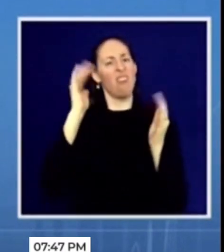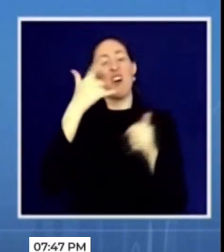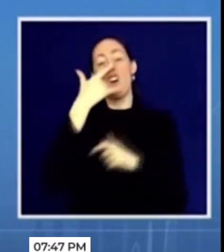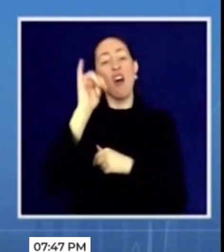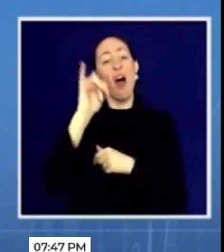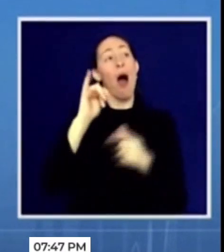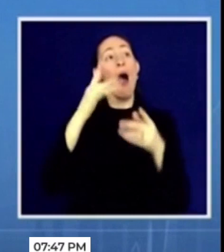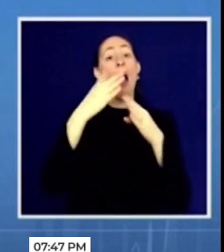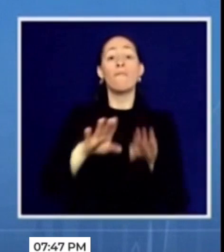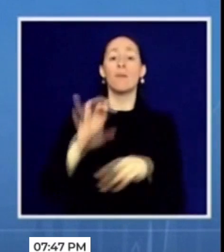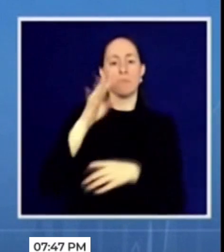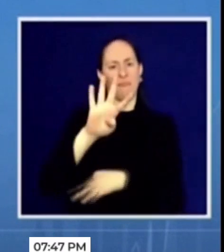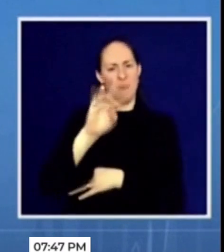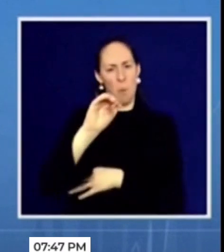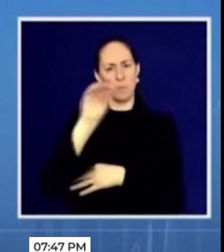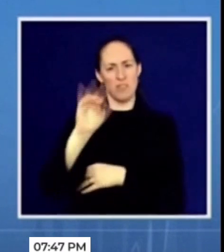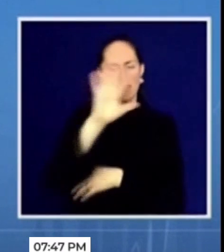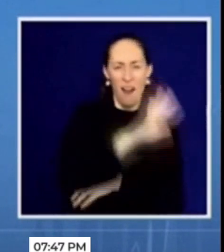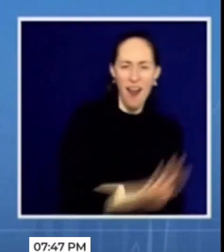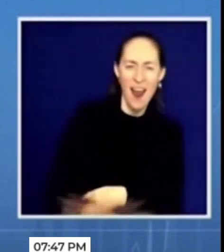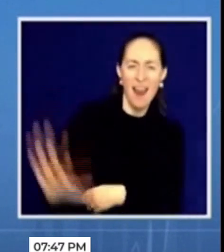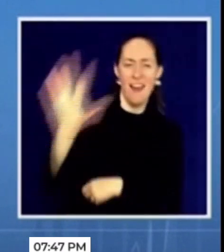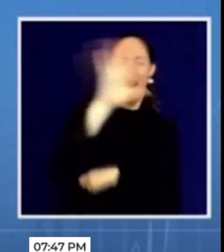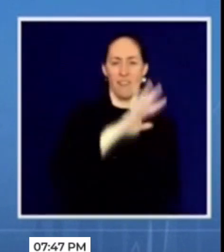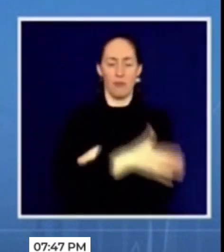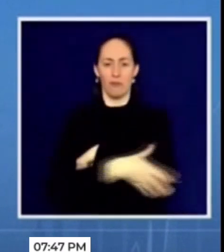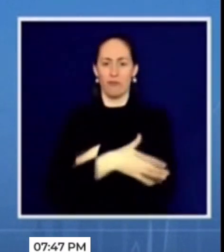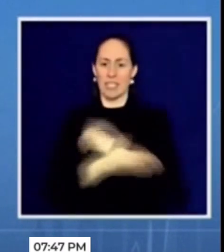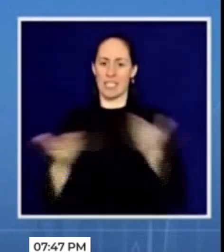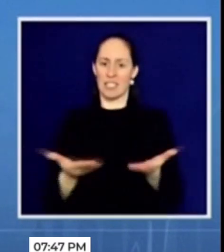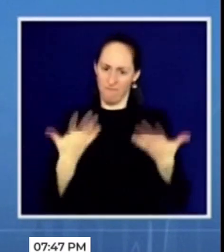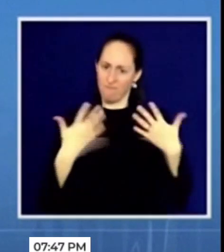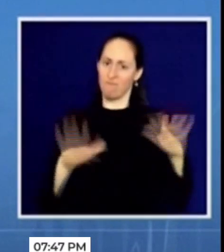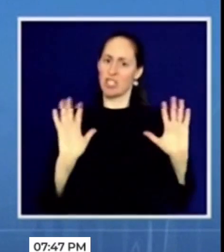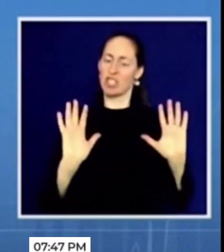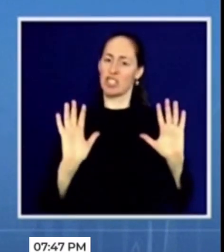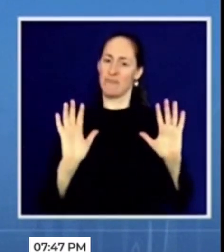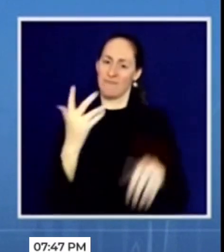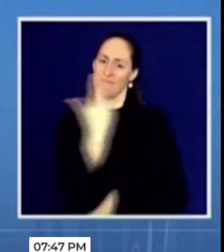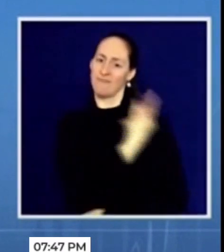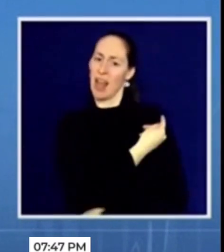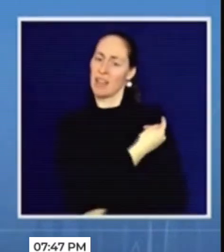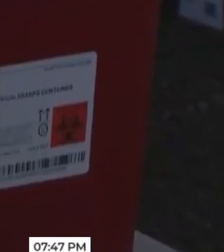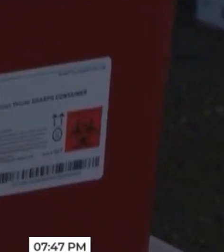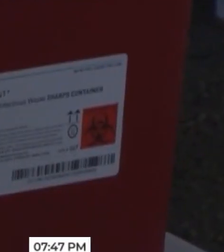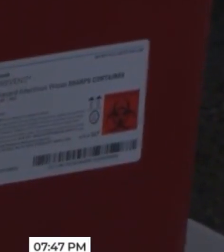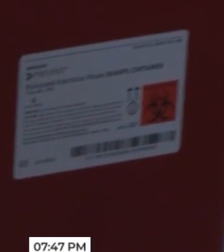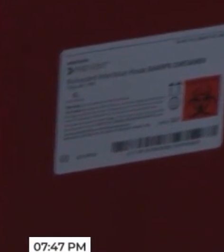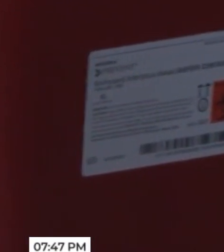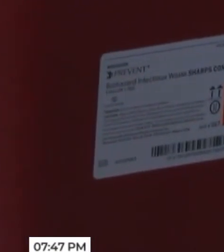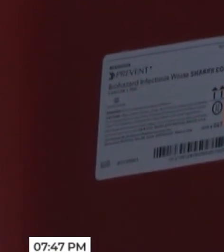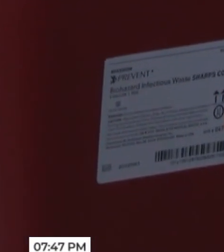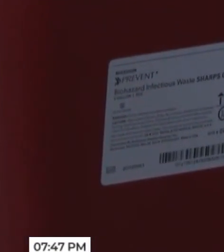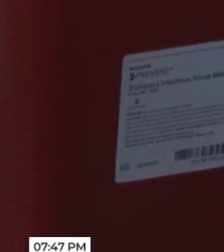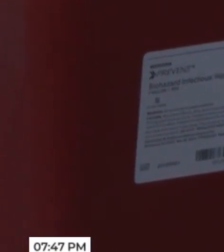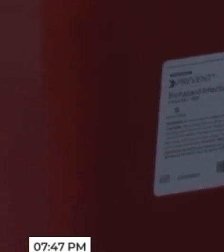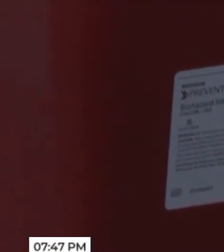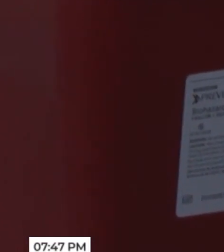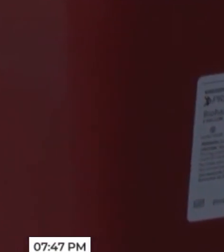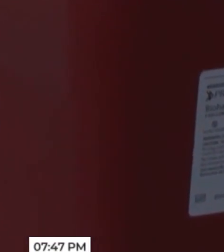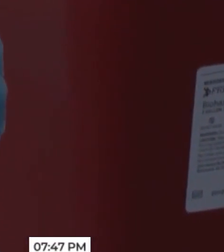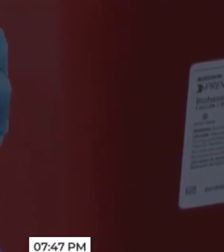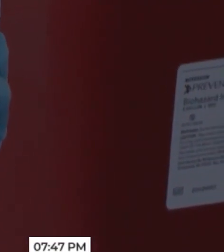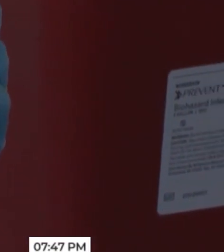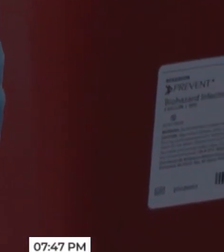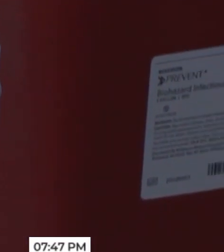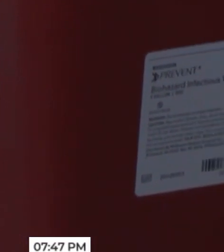completamente vacunados con protección contra COVID-19, dos semanas después de recibir su última inyección. Aunque empieza a presentarse